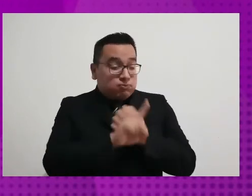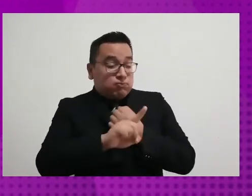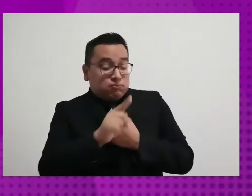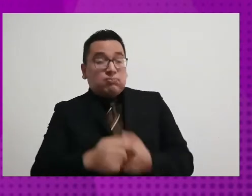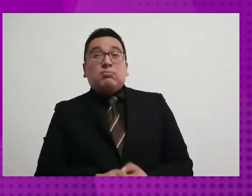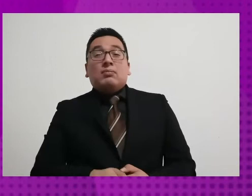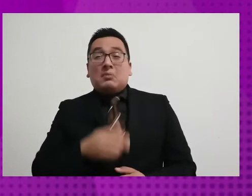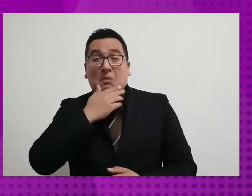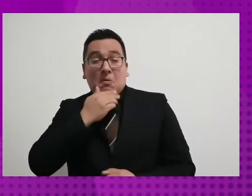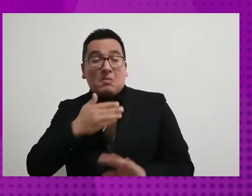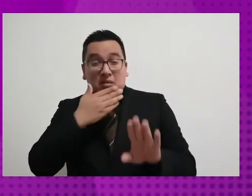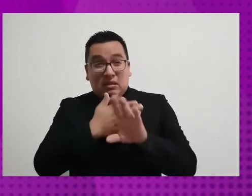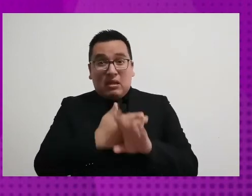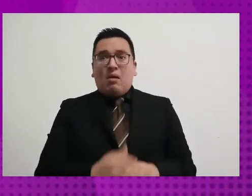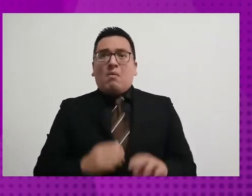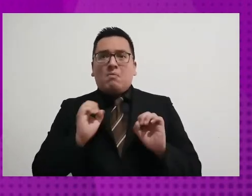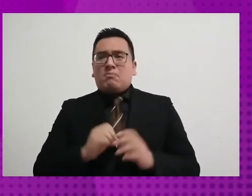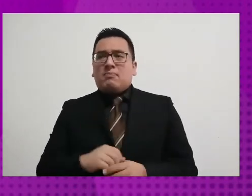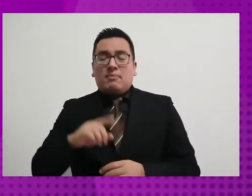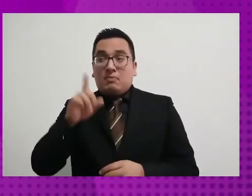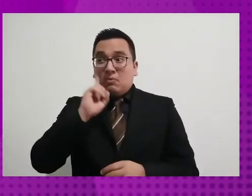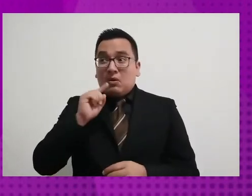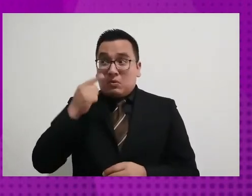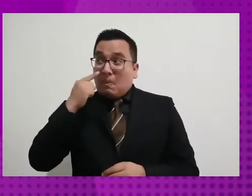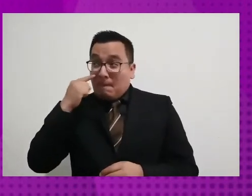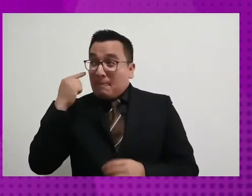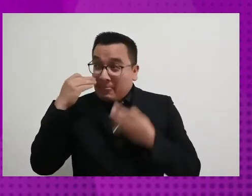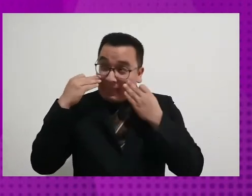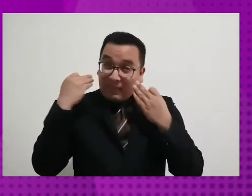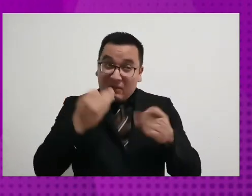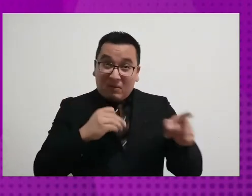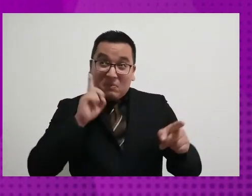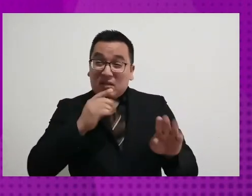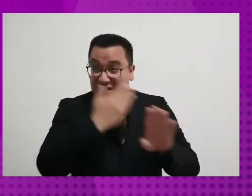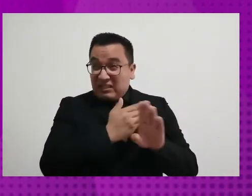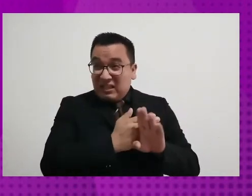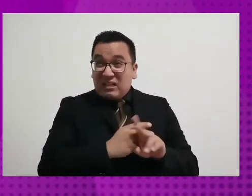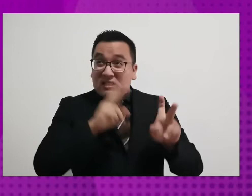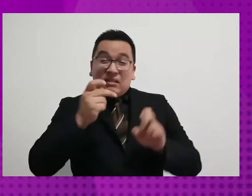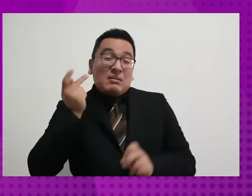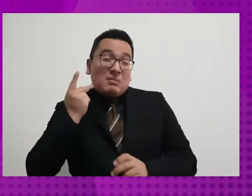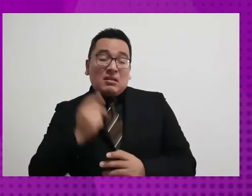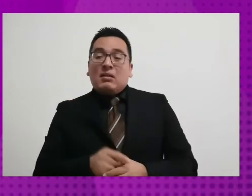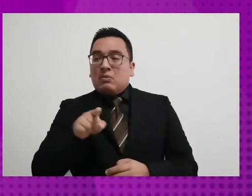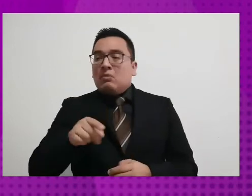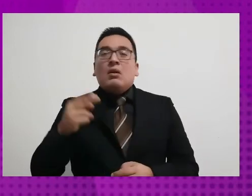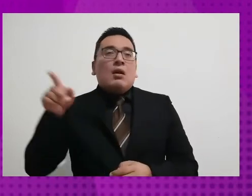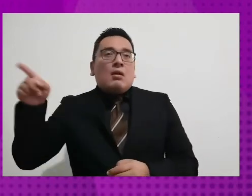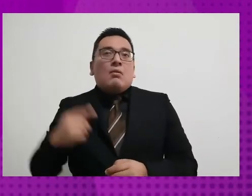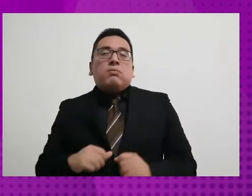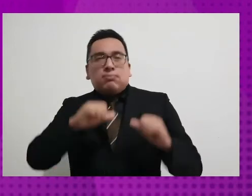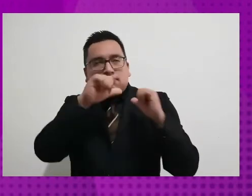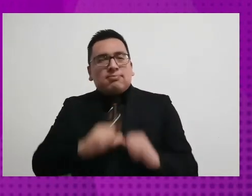sufriendo violencia política o a las mujeres cerca de otras que sufren violencia política a que presenten estas denuncias ante